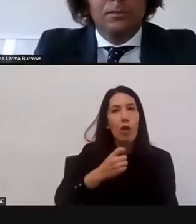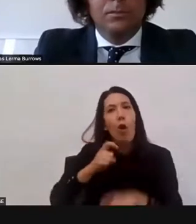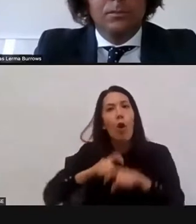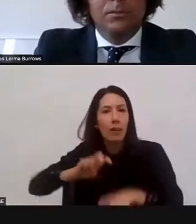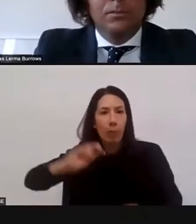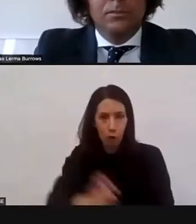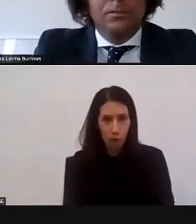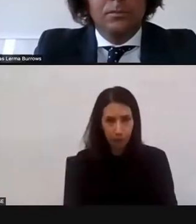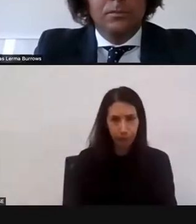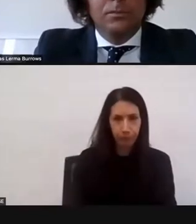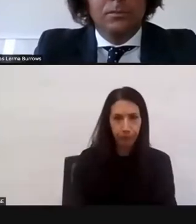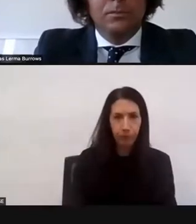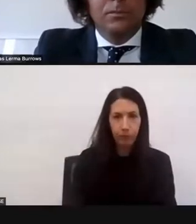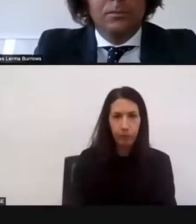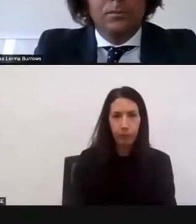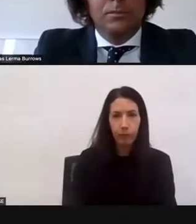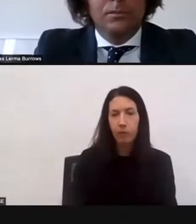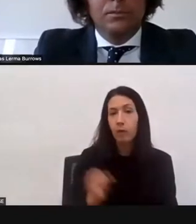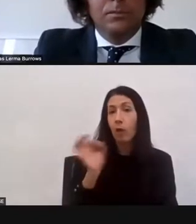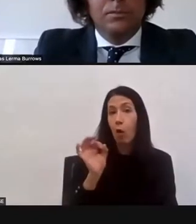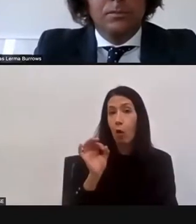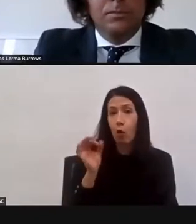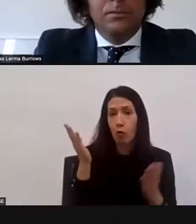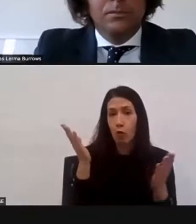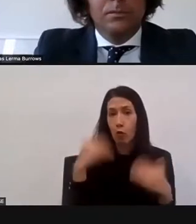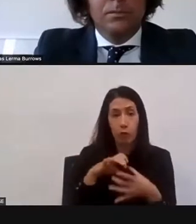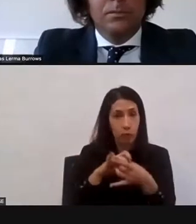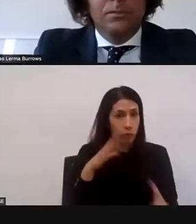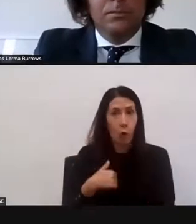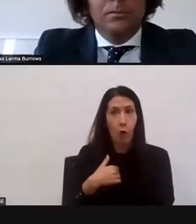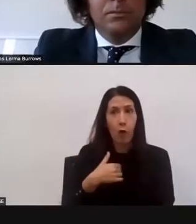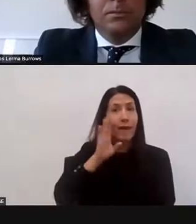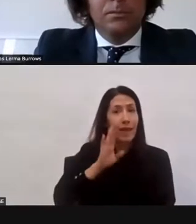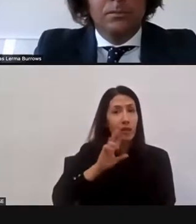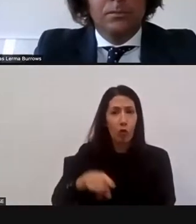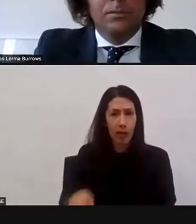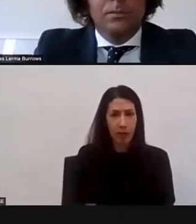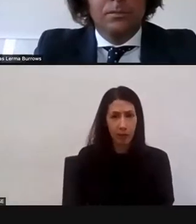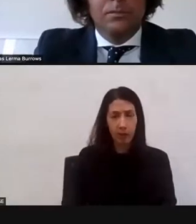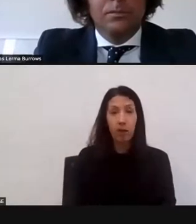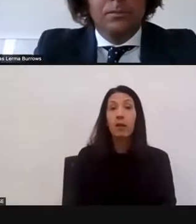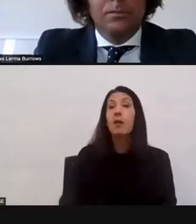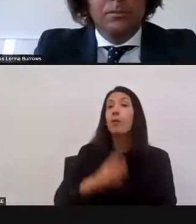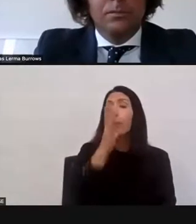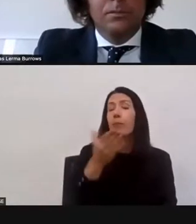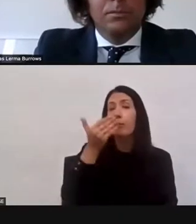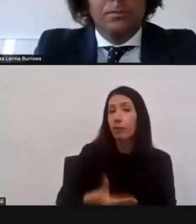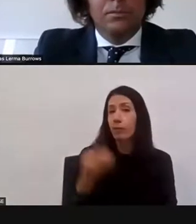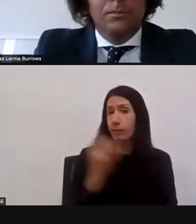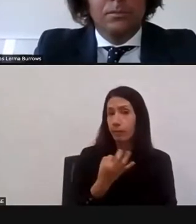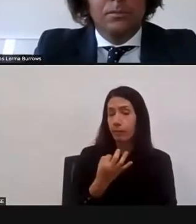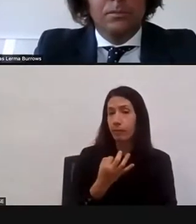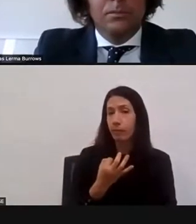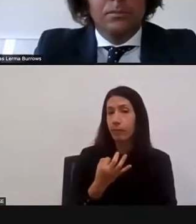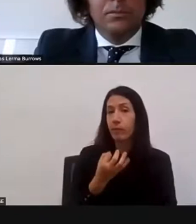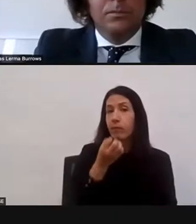penal o no consta o no es constitutivo de delito. Para esto es muy importante aportar en la